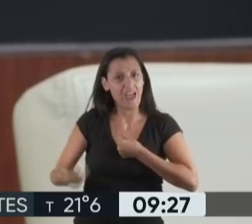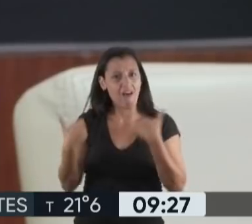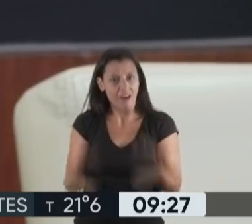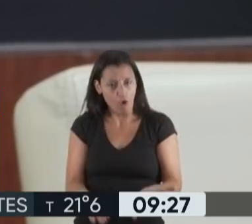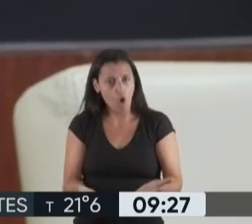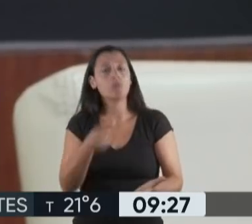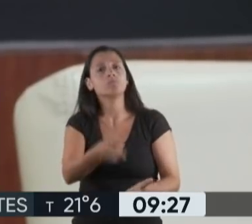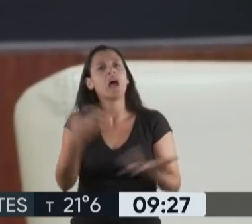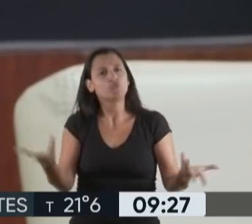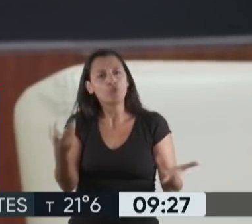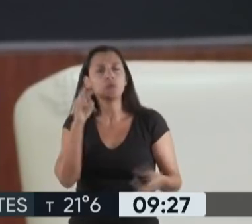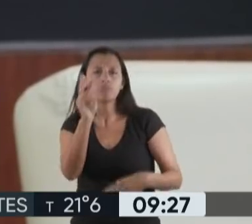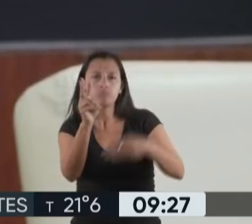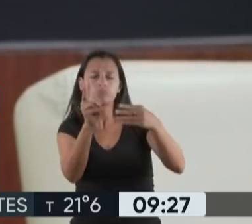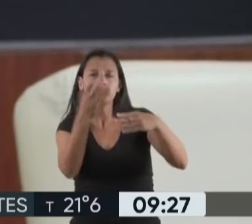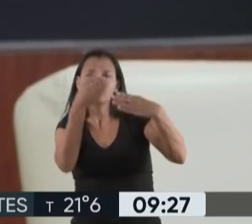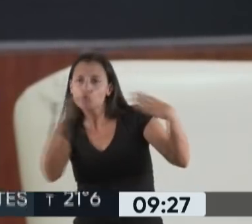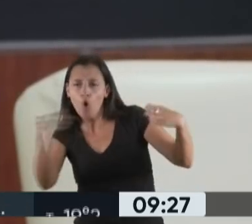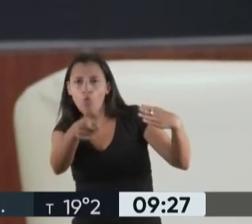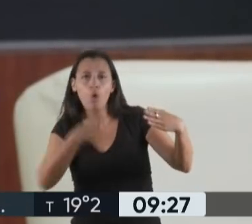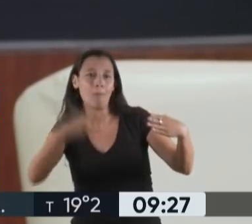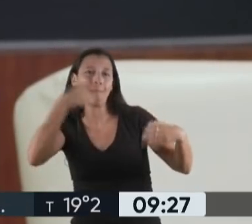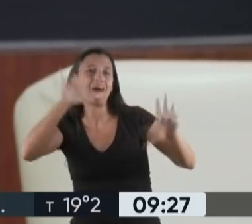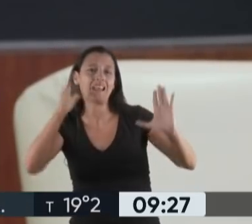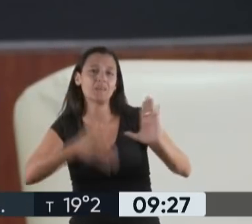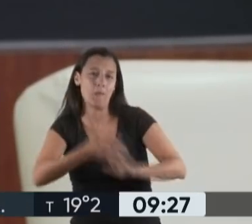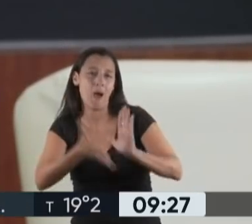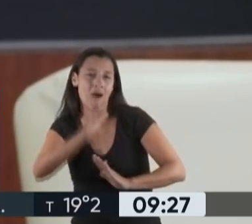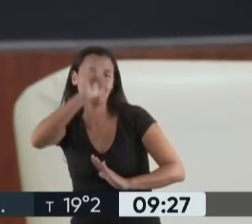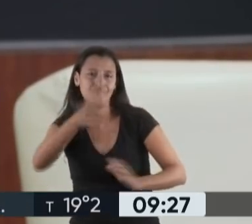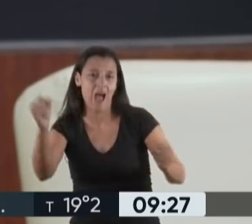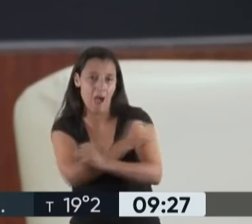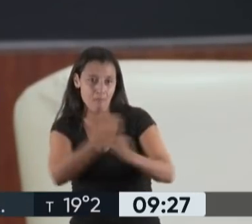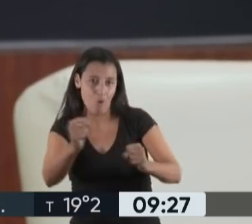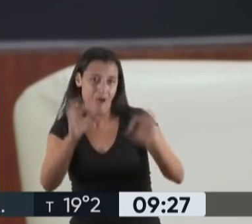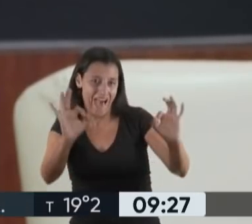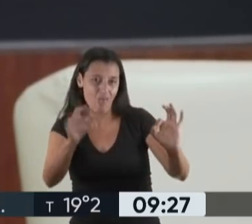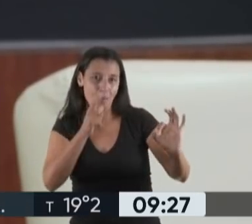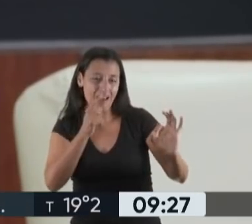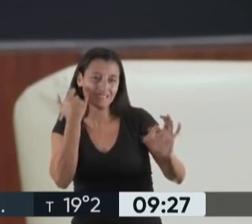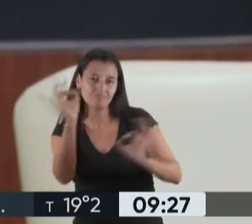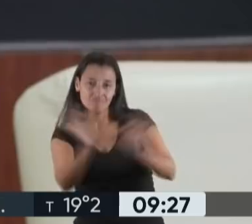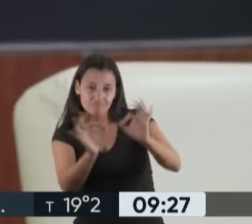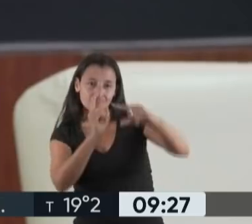hace indicar de que va a ser aprobado el proyecto, al menos eso es en los números previos a esta votación.